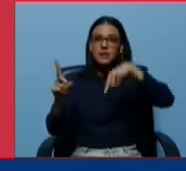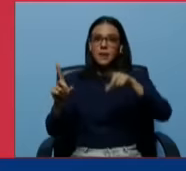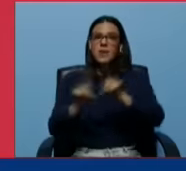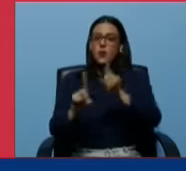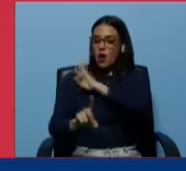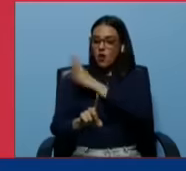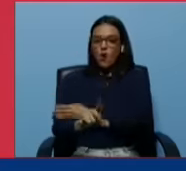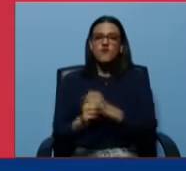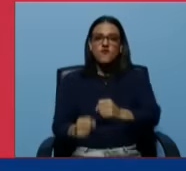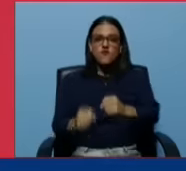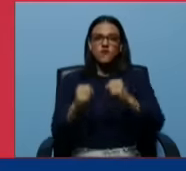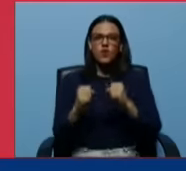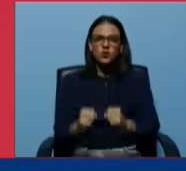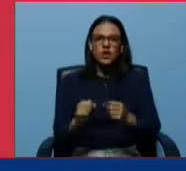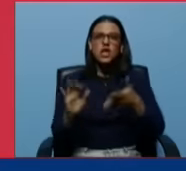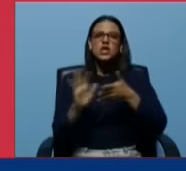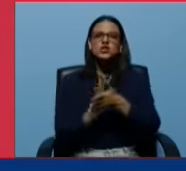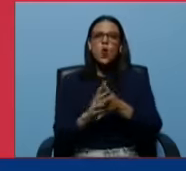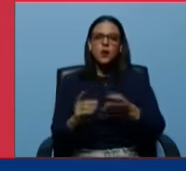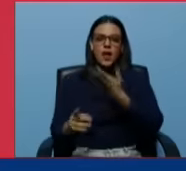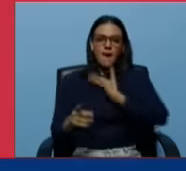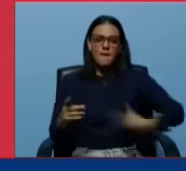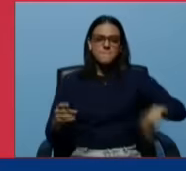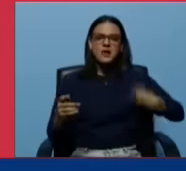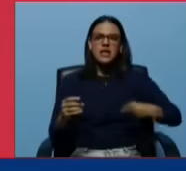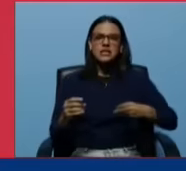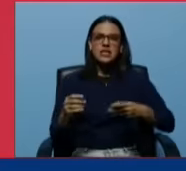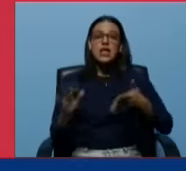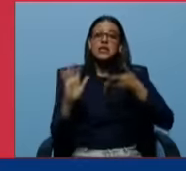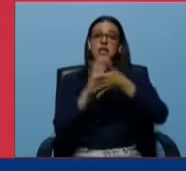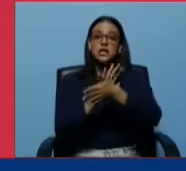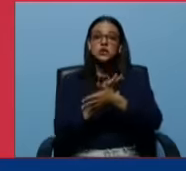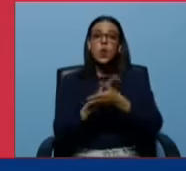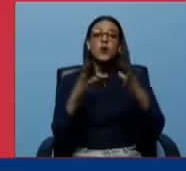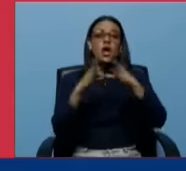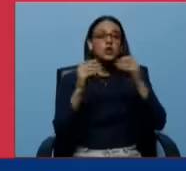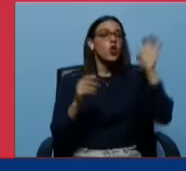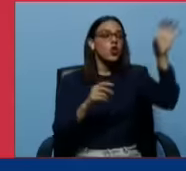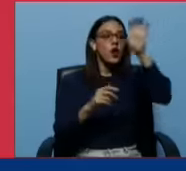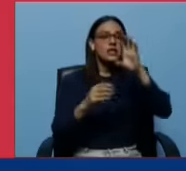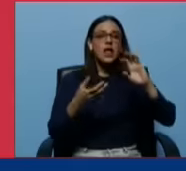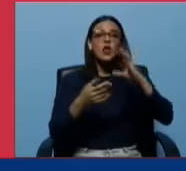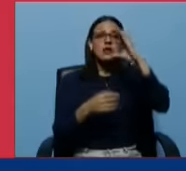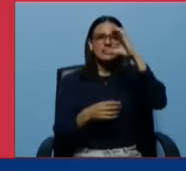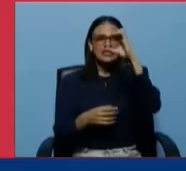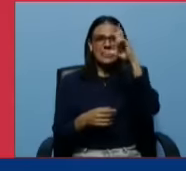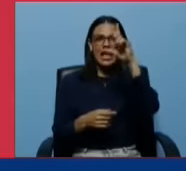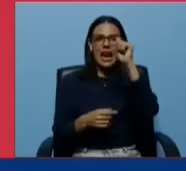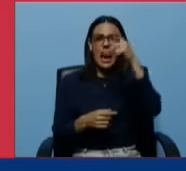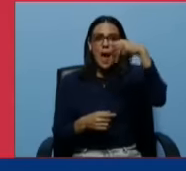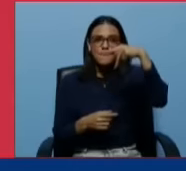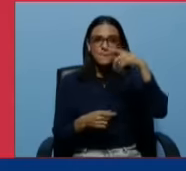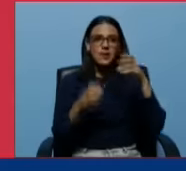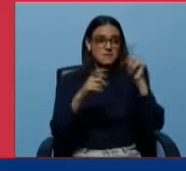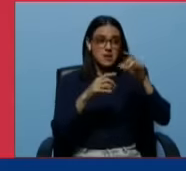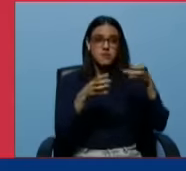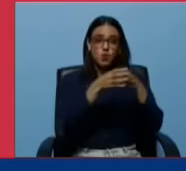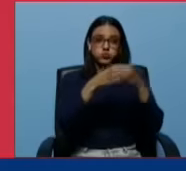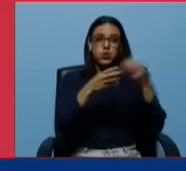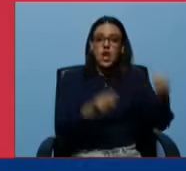fortalecida la presidencia de la Comunidad de Estados Latinoamericanos y Caribeños, la CELAP. Él va a tomar la